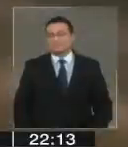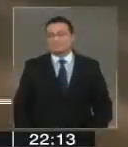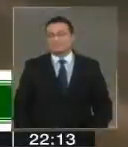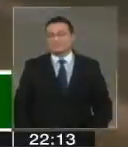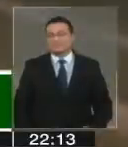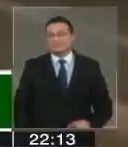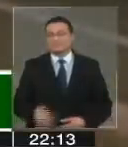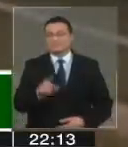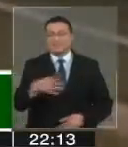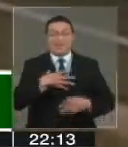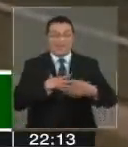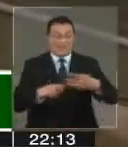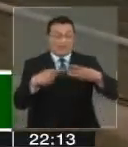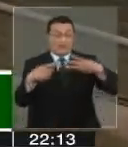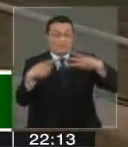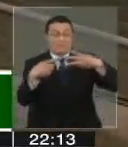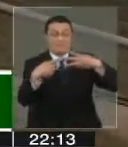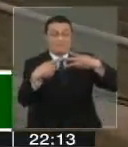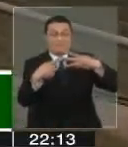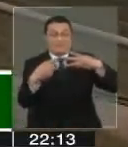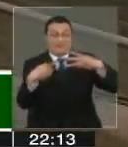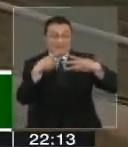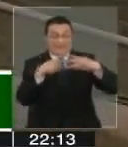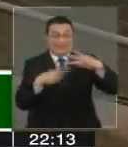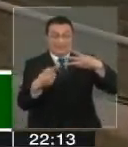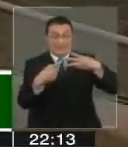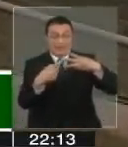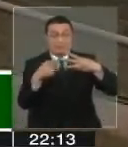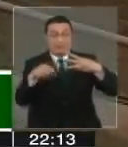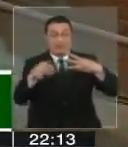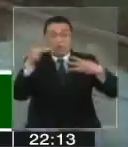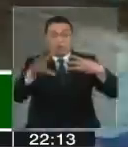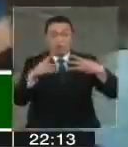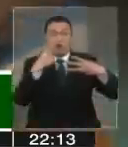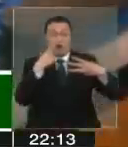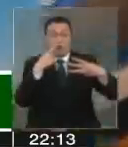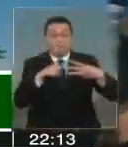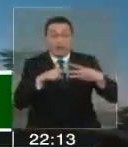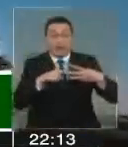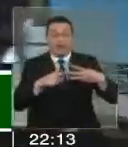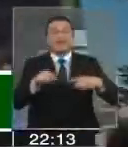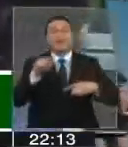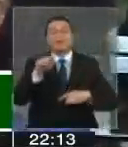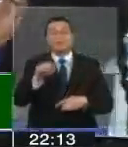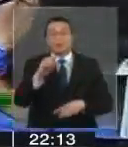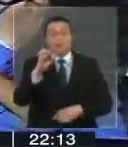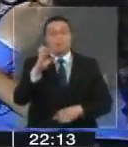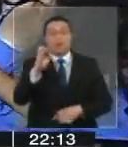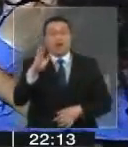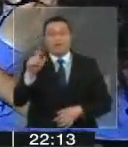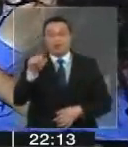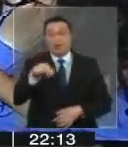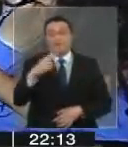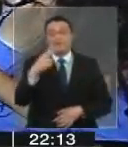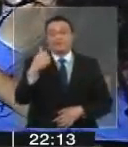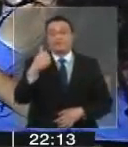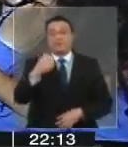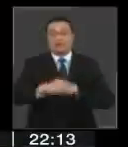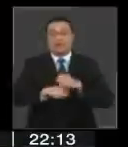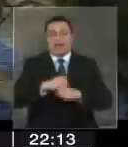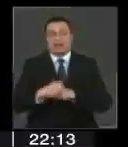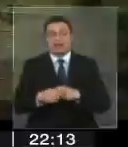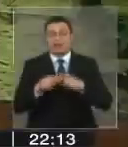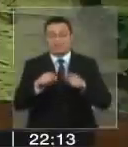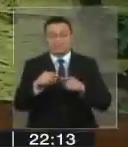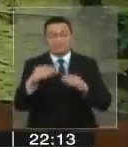Es el hijo del medio de los 3 hijos que tengo. Mi único varón, y Pablo hoy día tiene 26 años.